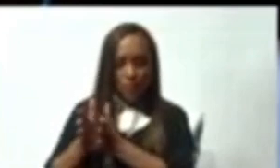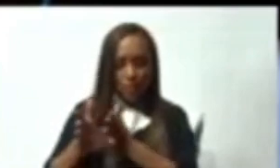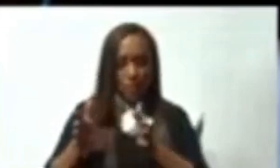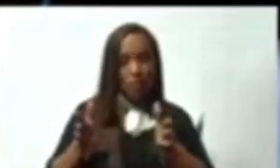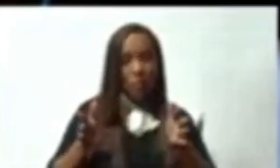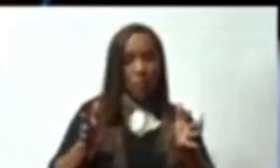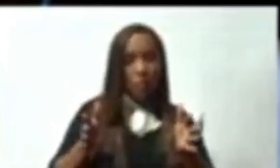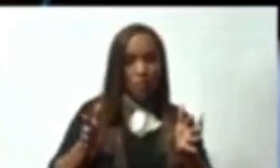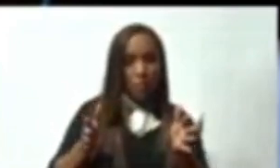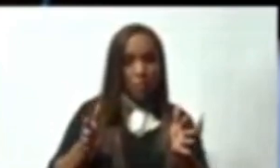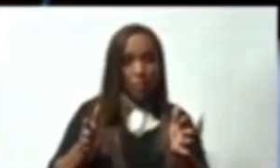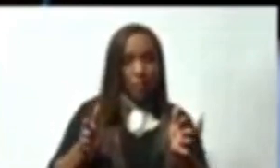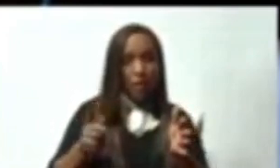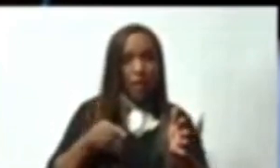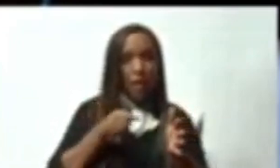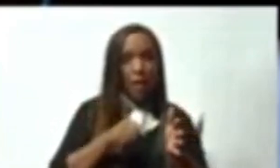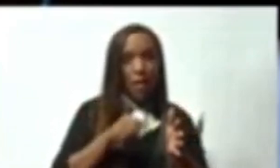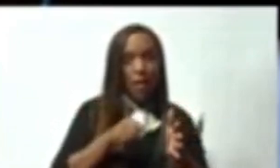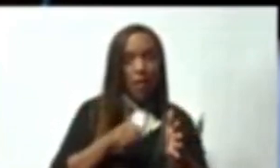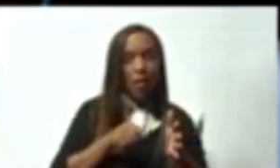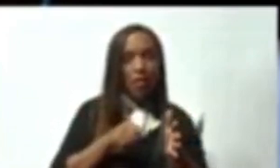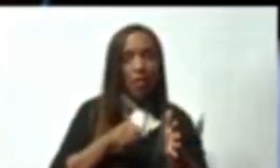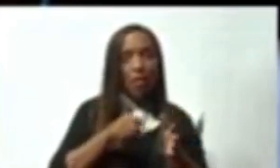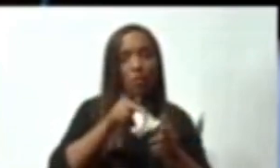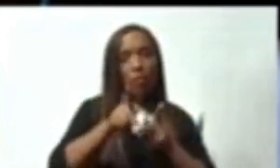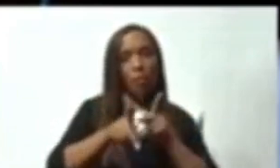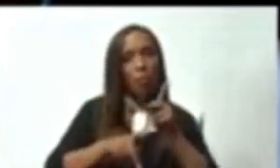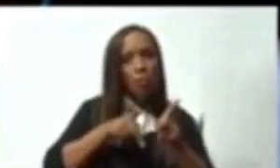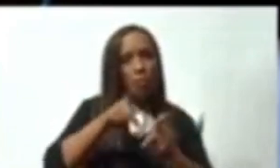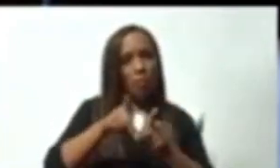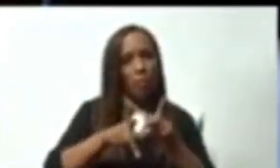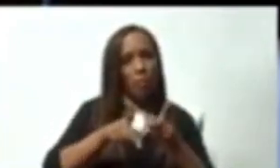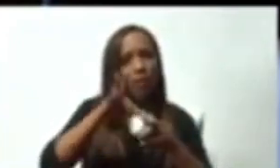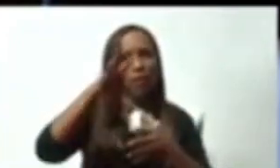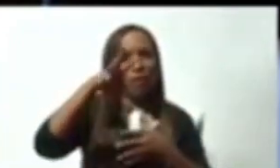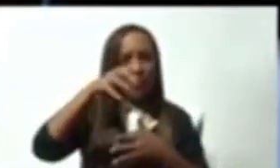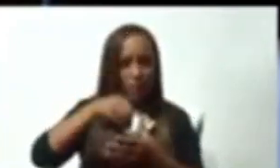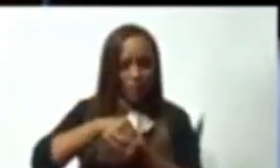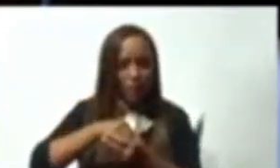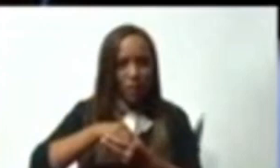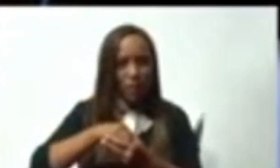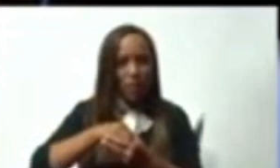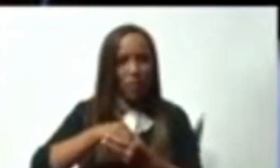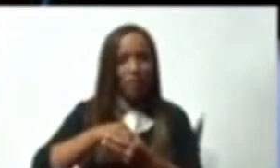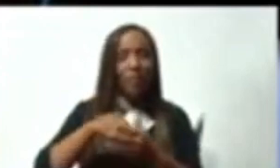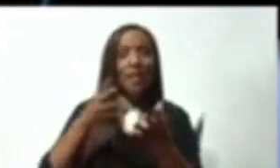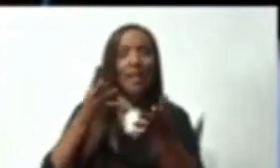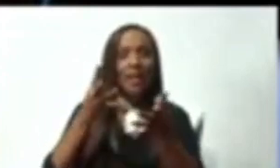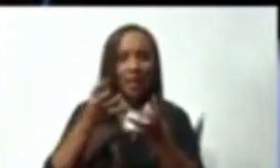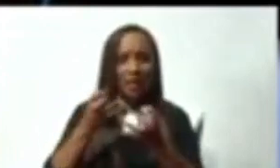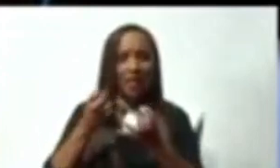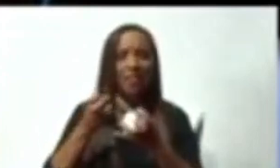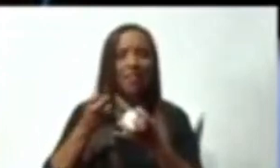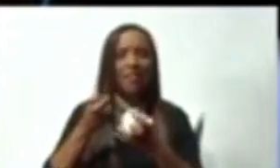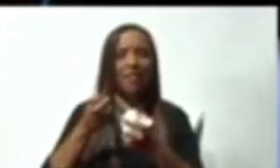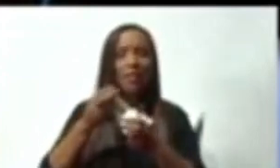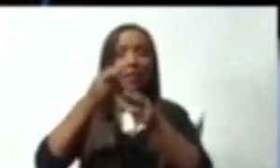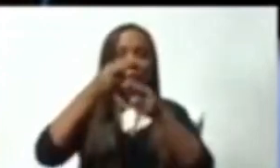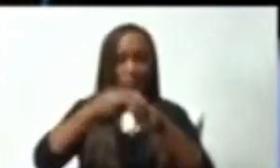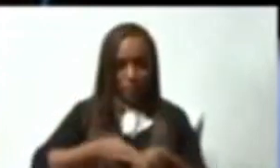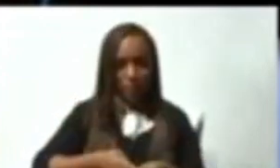asignándole su puesto de trabajo en el ministerio a los que están aún en el banco de